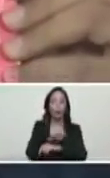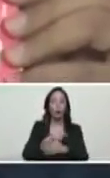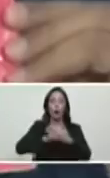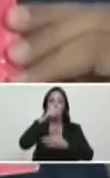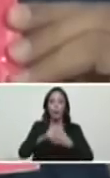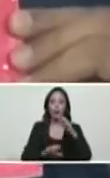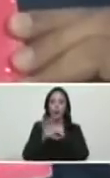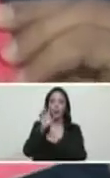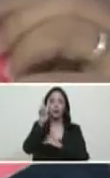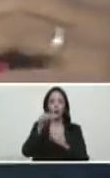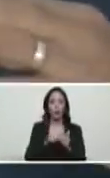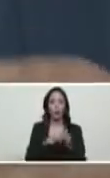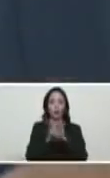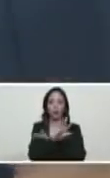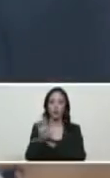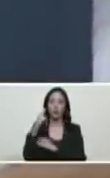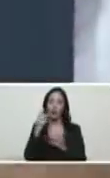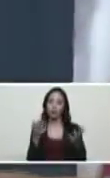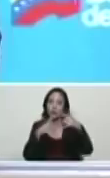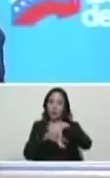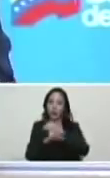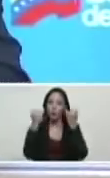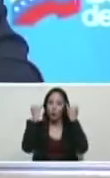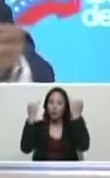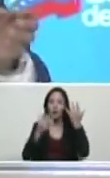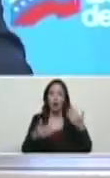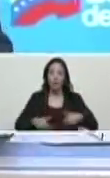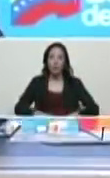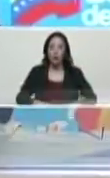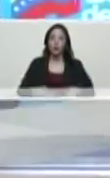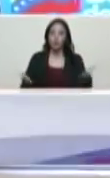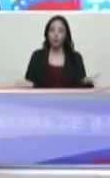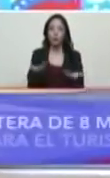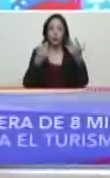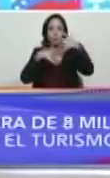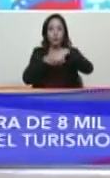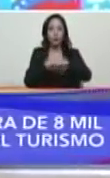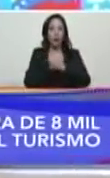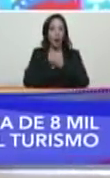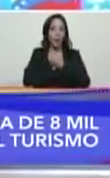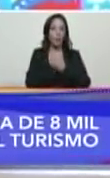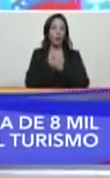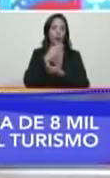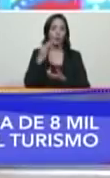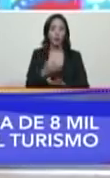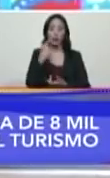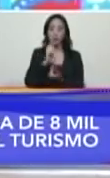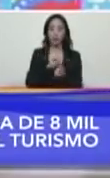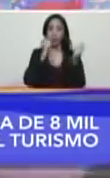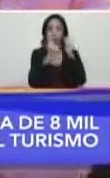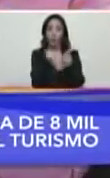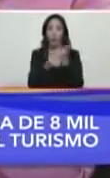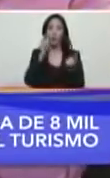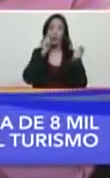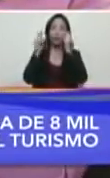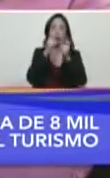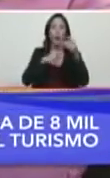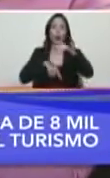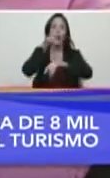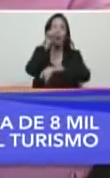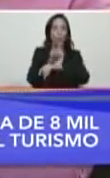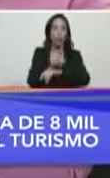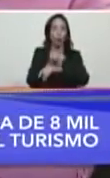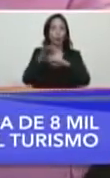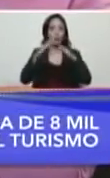patria 2025. Integremos todos los esfuerzos, integremos todo el amor, y convirtamos el turismo en un